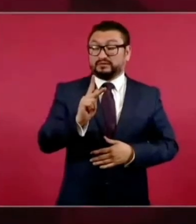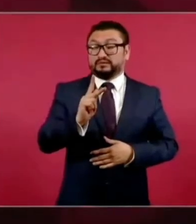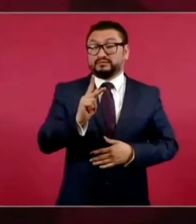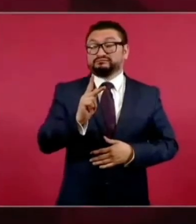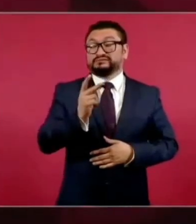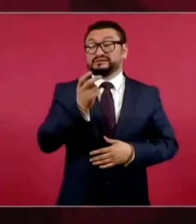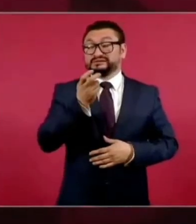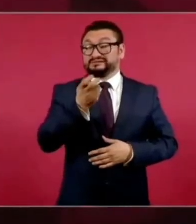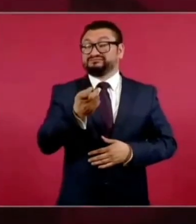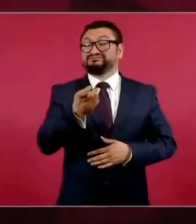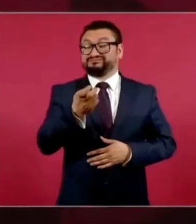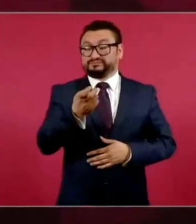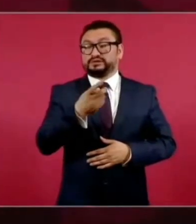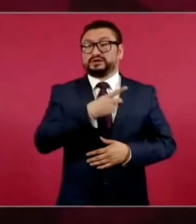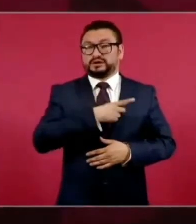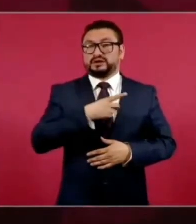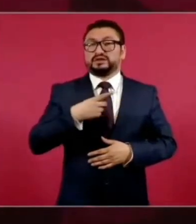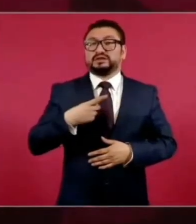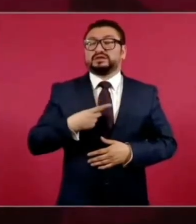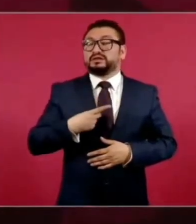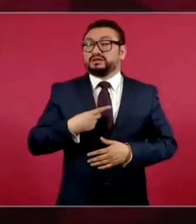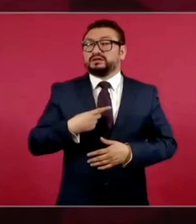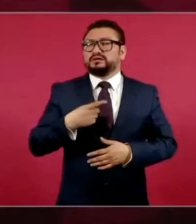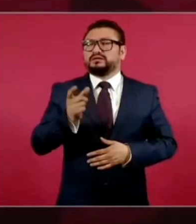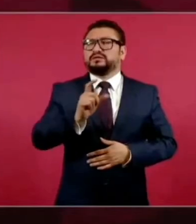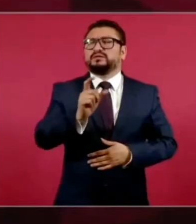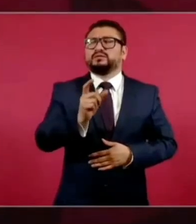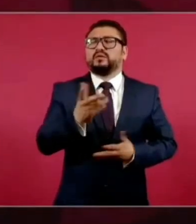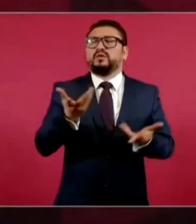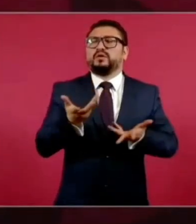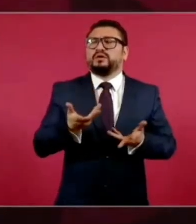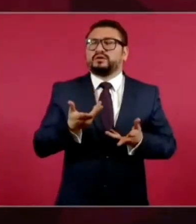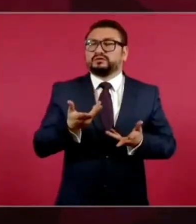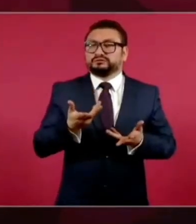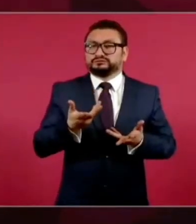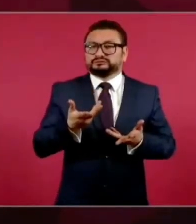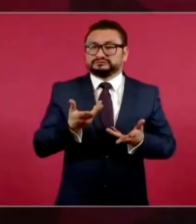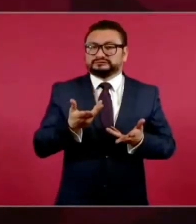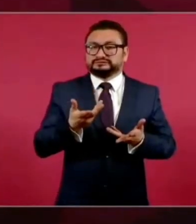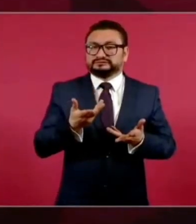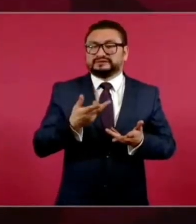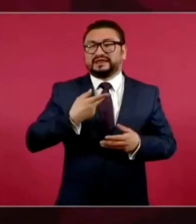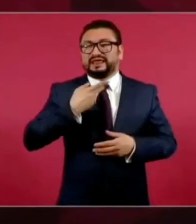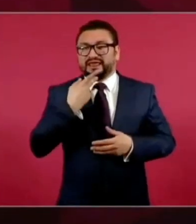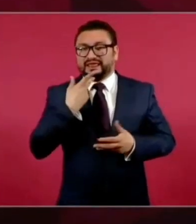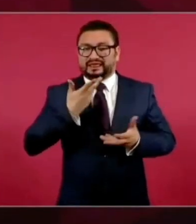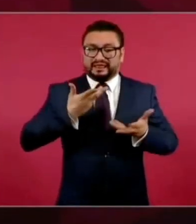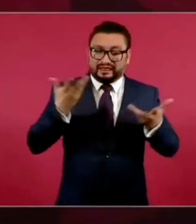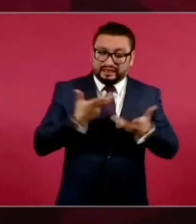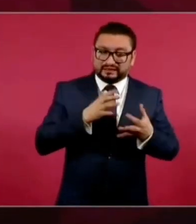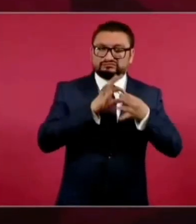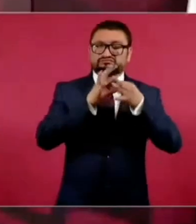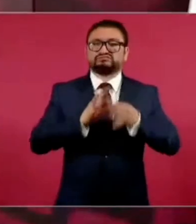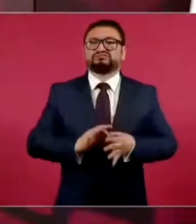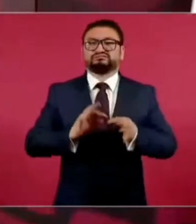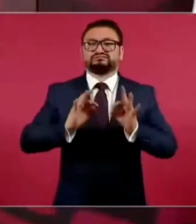tiene que ser cuando se actúa de manera consecuente,